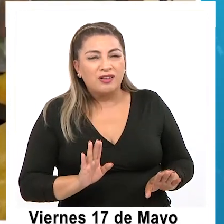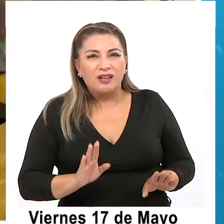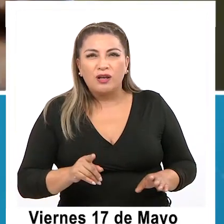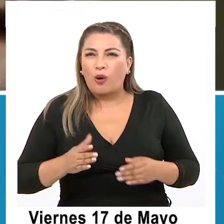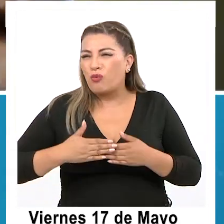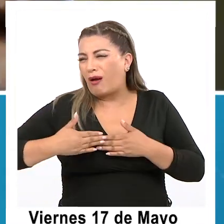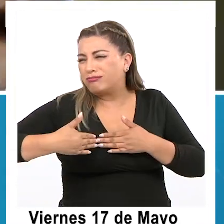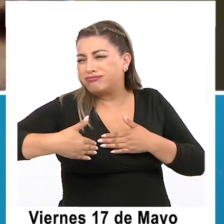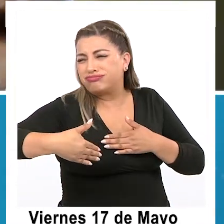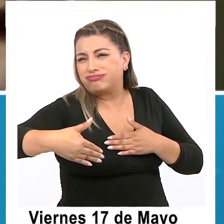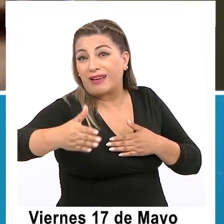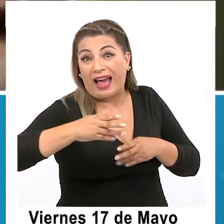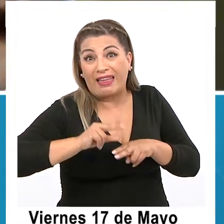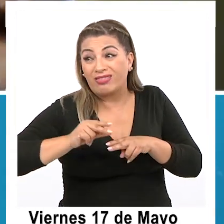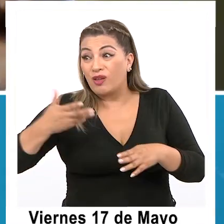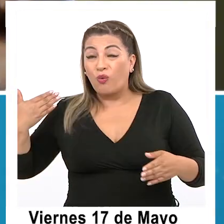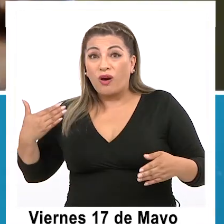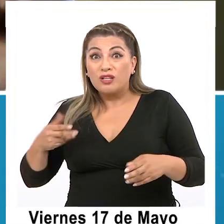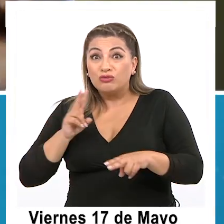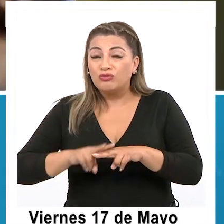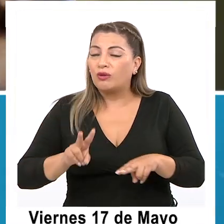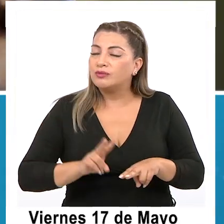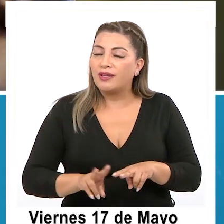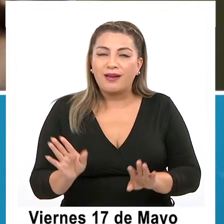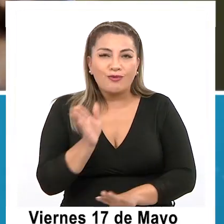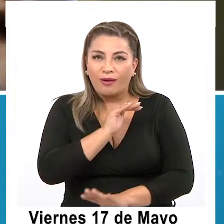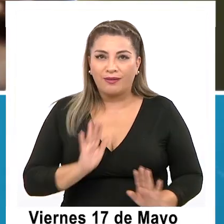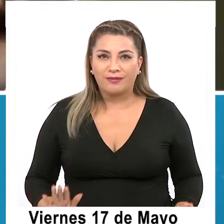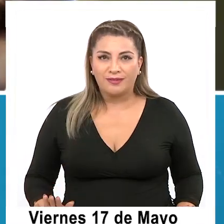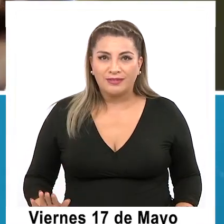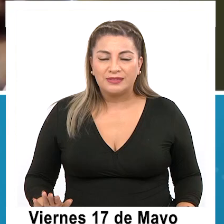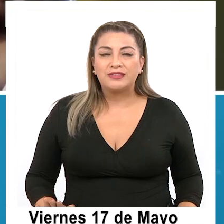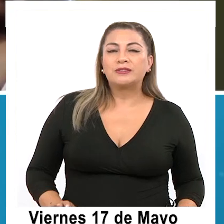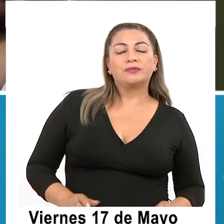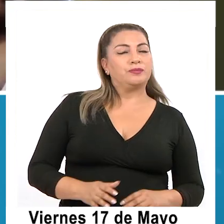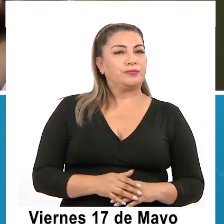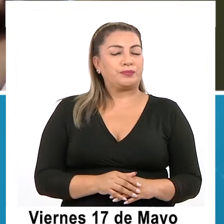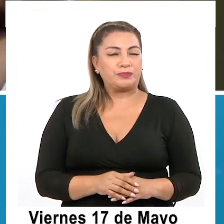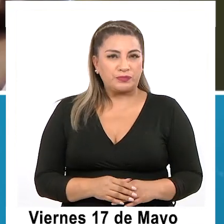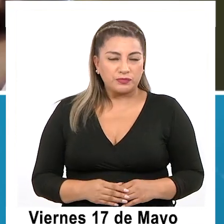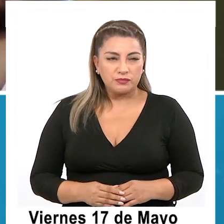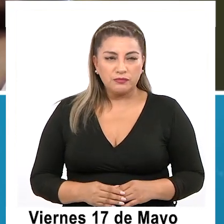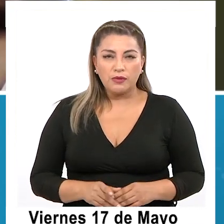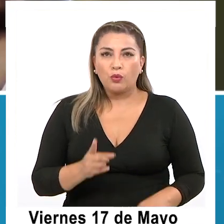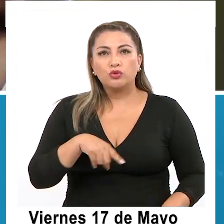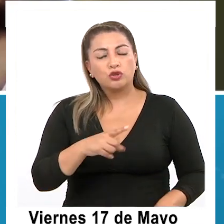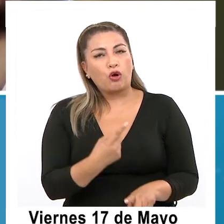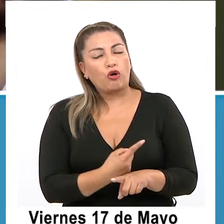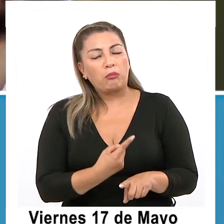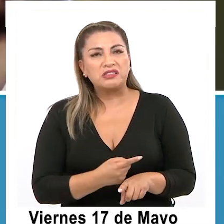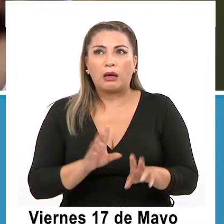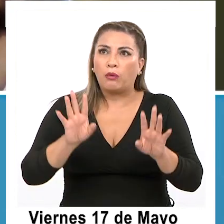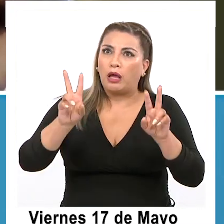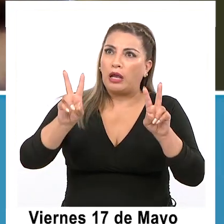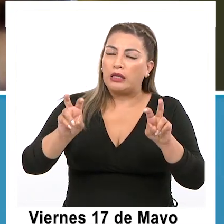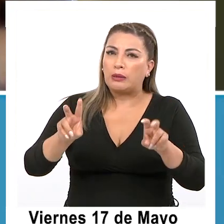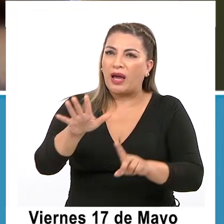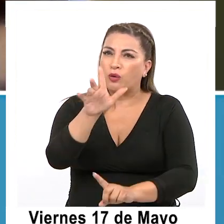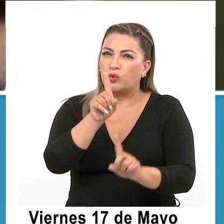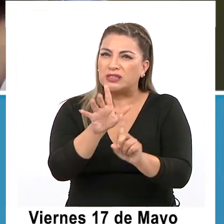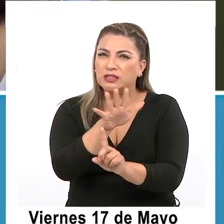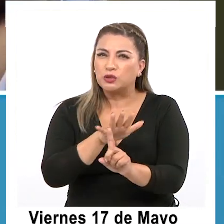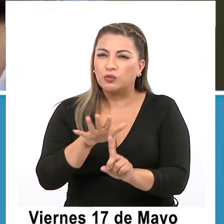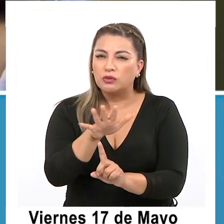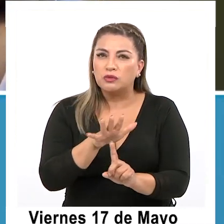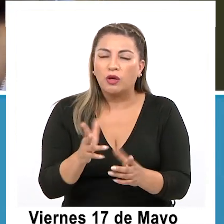de largo plazo, no está resuelta bajo ninguna circunstancia. Ahora, cuando estamos hablando de este tipo de